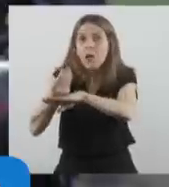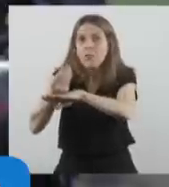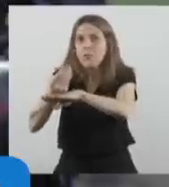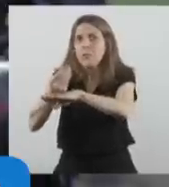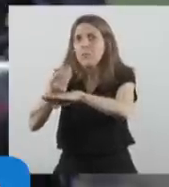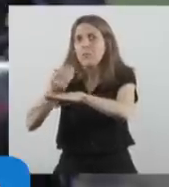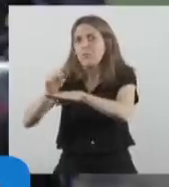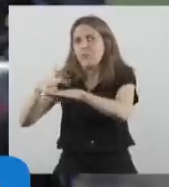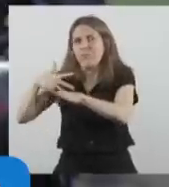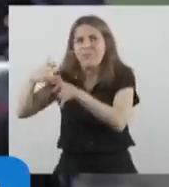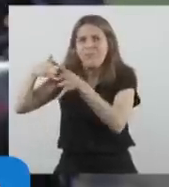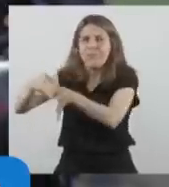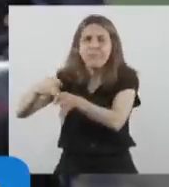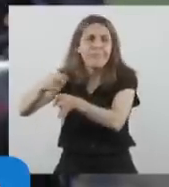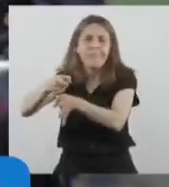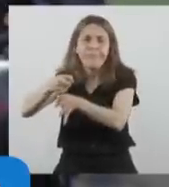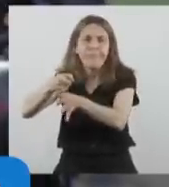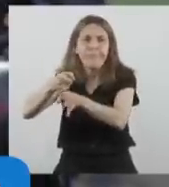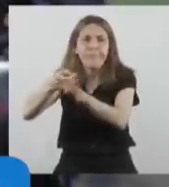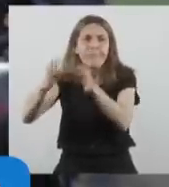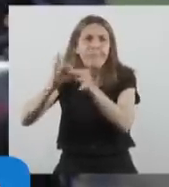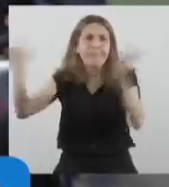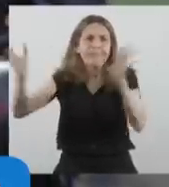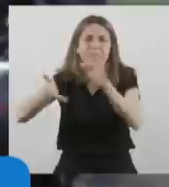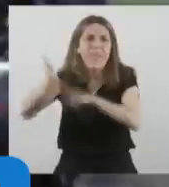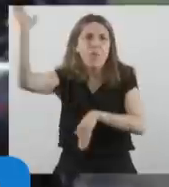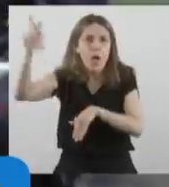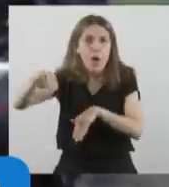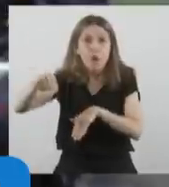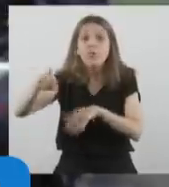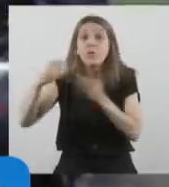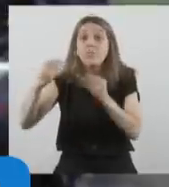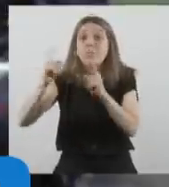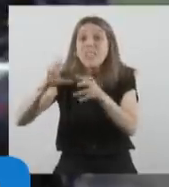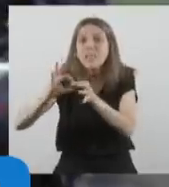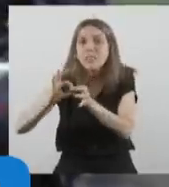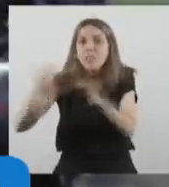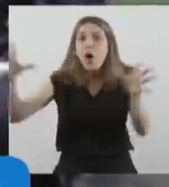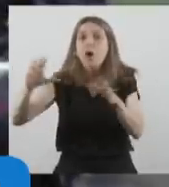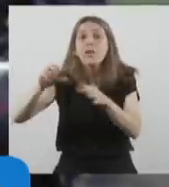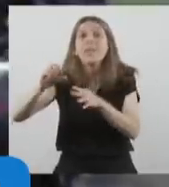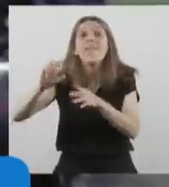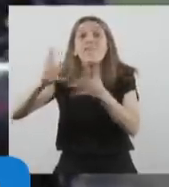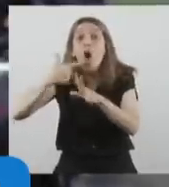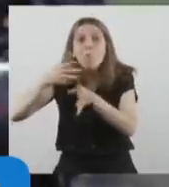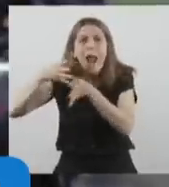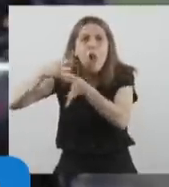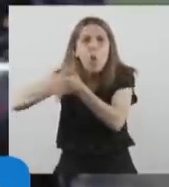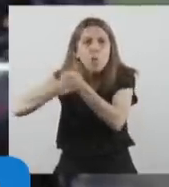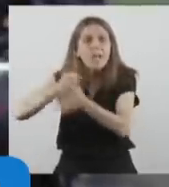acordar una salida esa salida fue lo que se conoció al plan de iguala